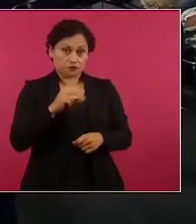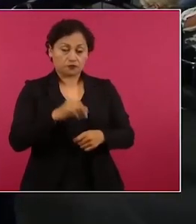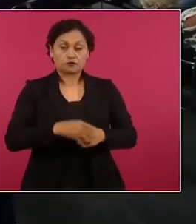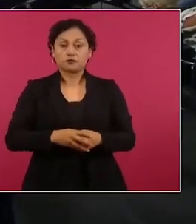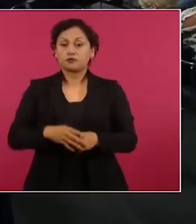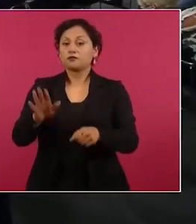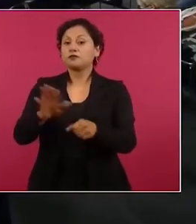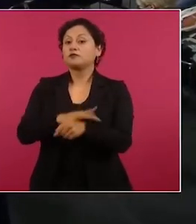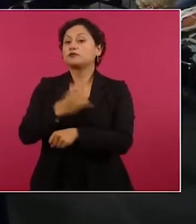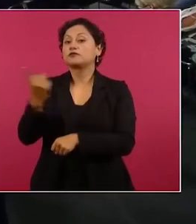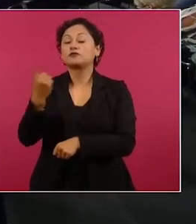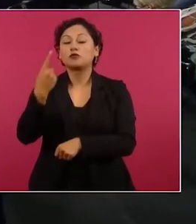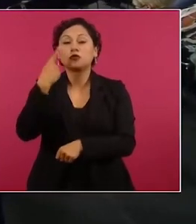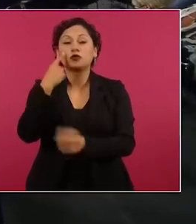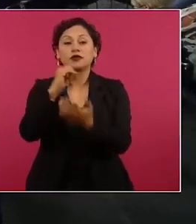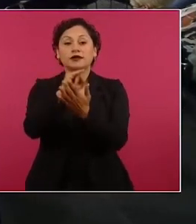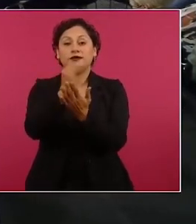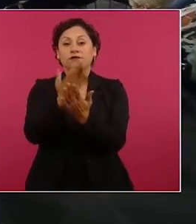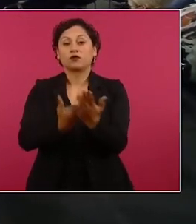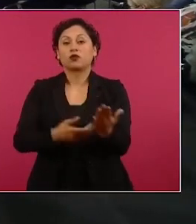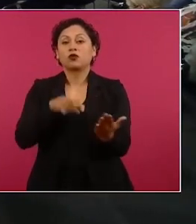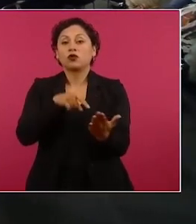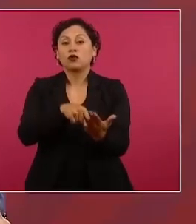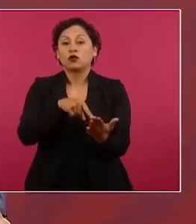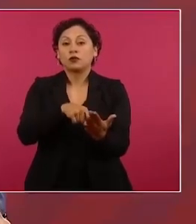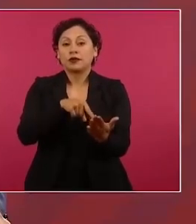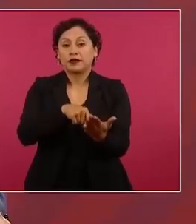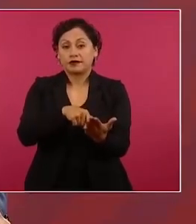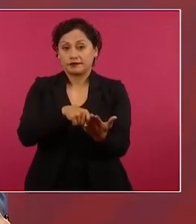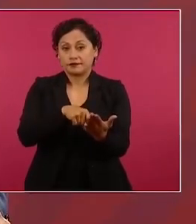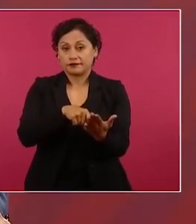Porque el informe es el que